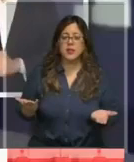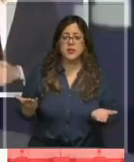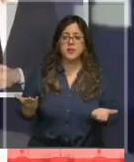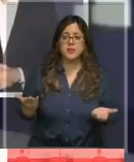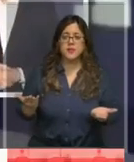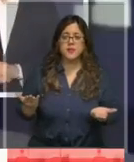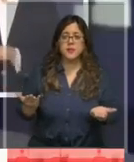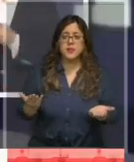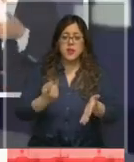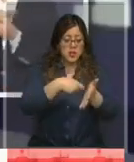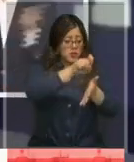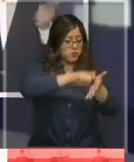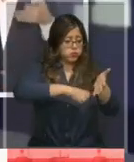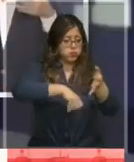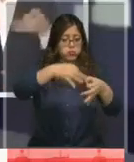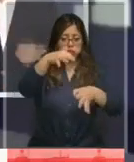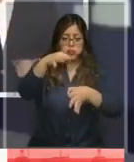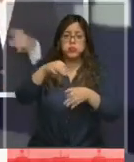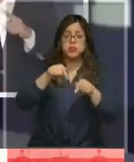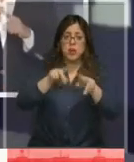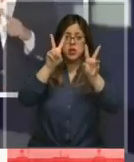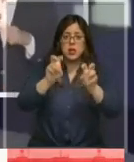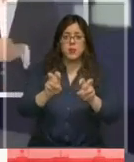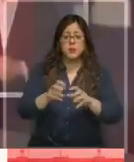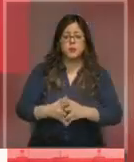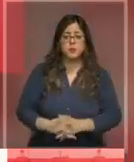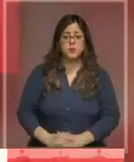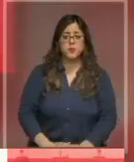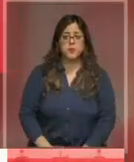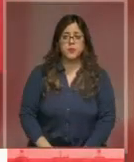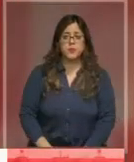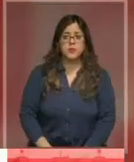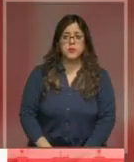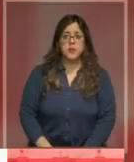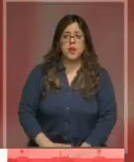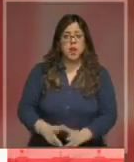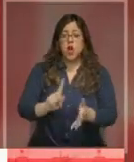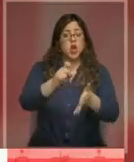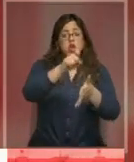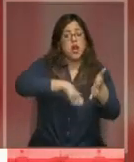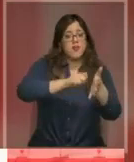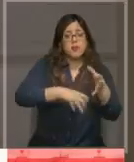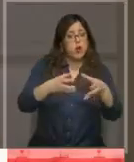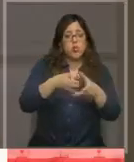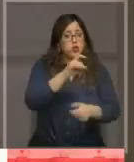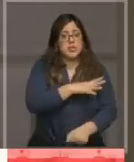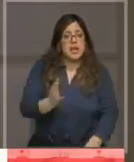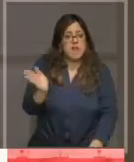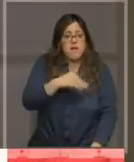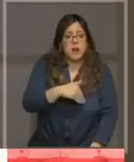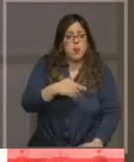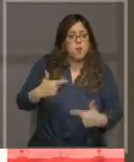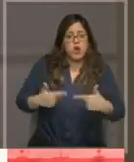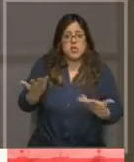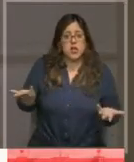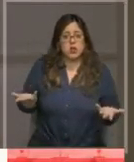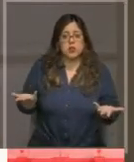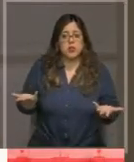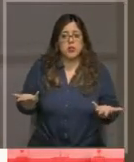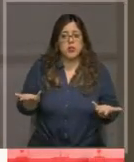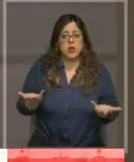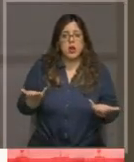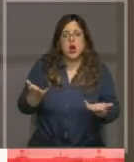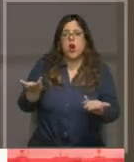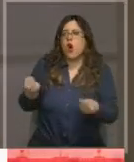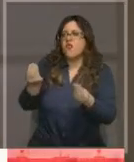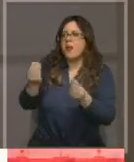a firmar una declaración justamente en ese sentido. Ya, no la firmó el Chile Vamos, ni la oposición. O sea, no se puede anunciar en una